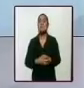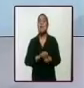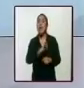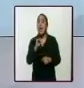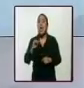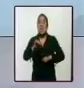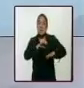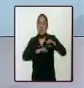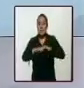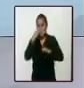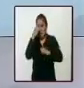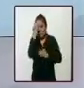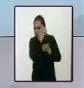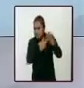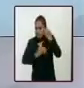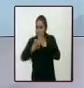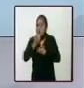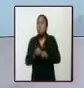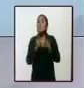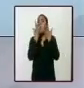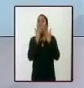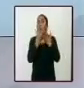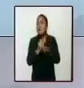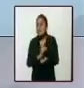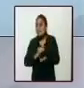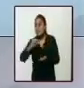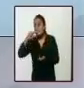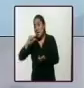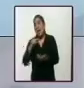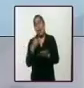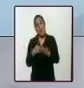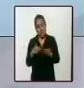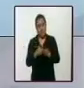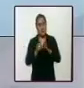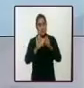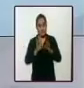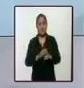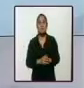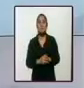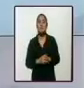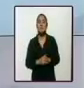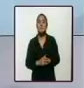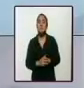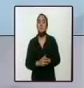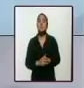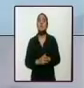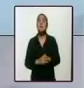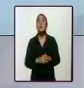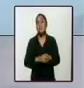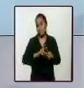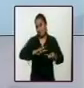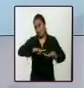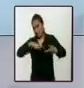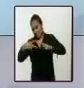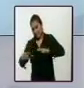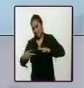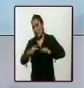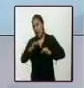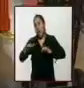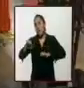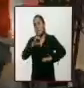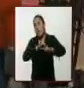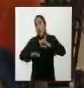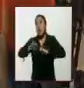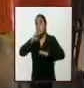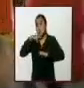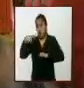calificadoras. Ahora le digo eso. Y como le digo eso, déjeme decirle esto. Contrario a las estimaciones de calificadoras